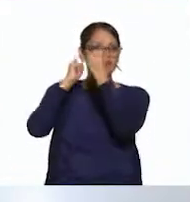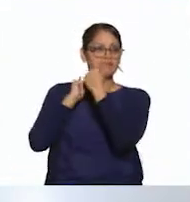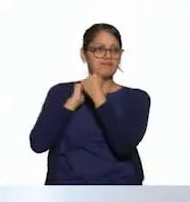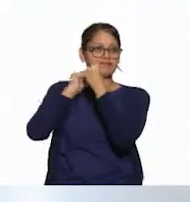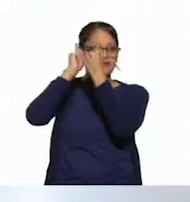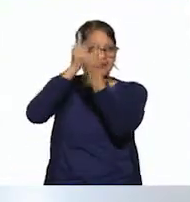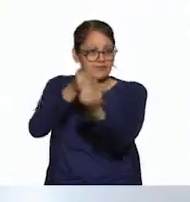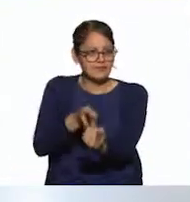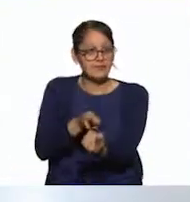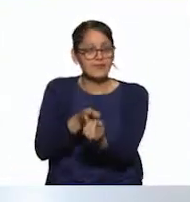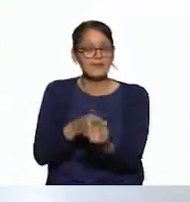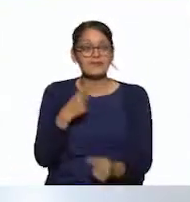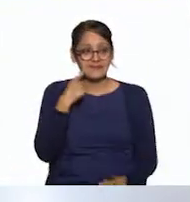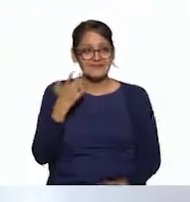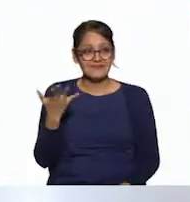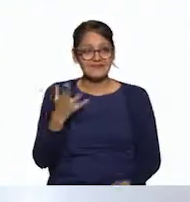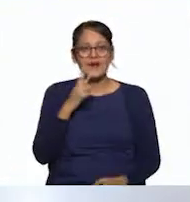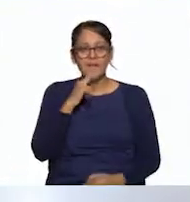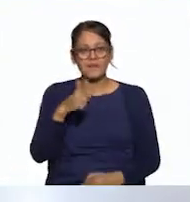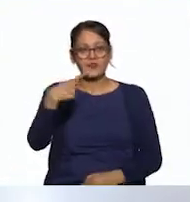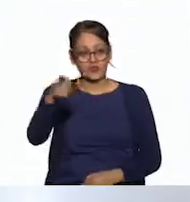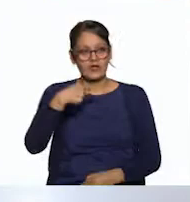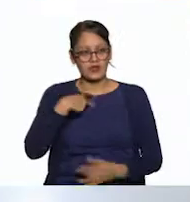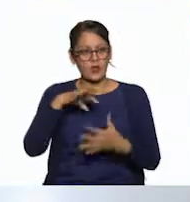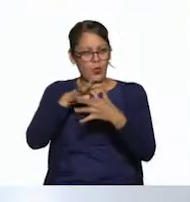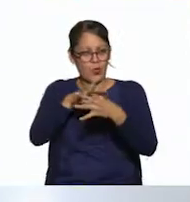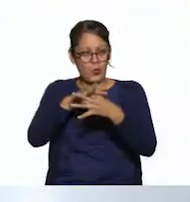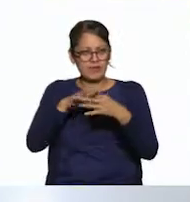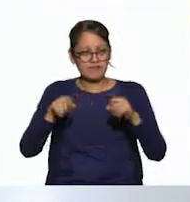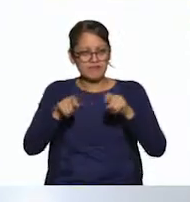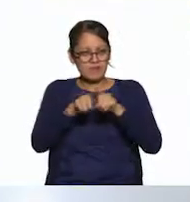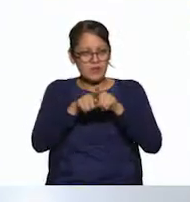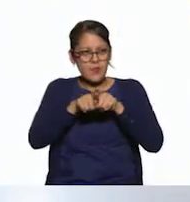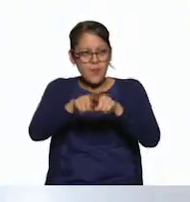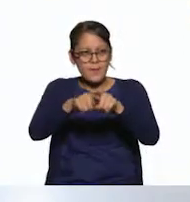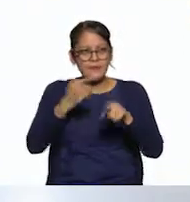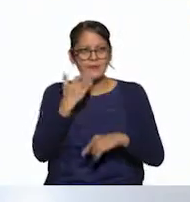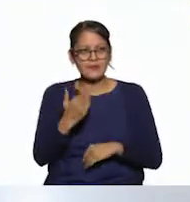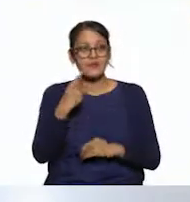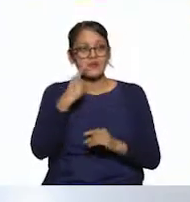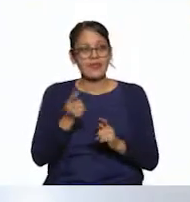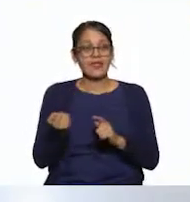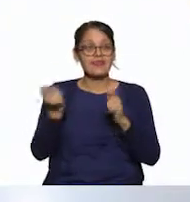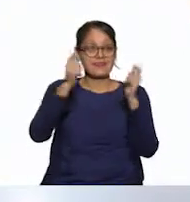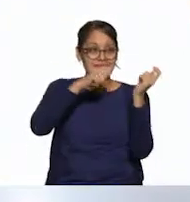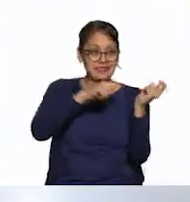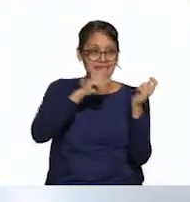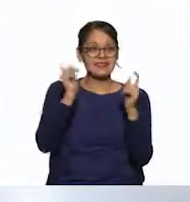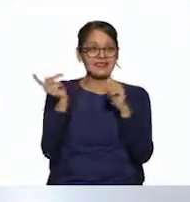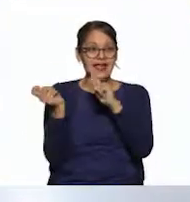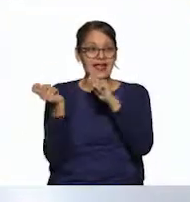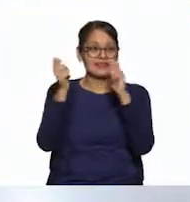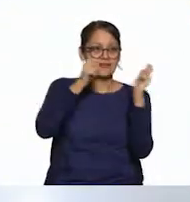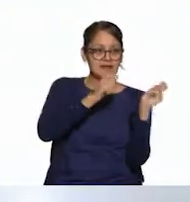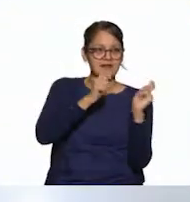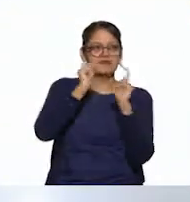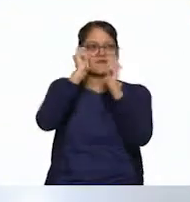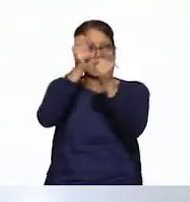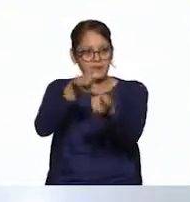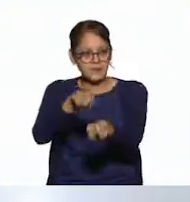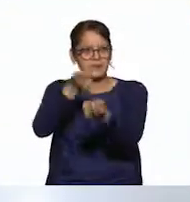¿Eh? ¿Qué te parece si lo hacemos coordinado? Sí, muy bien. De derecha a izquierda, adelante, adelante atrás.